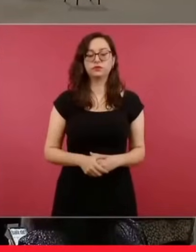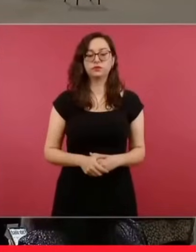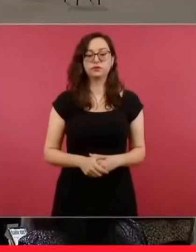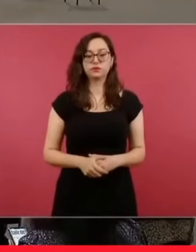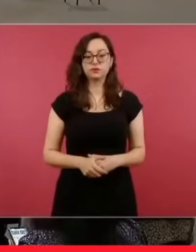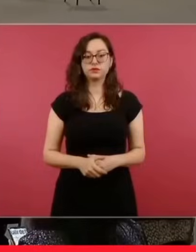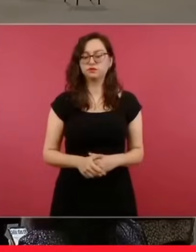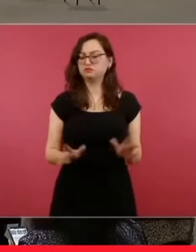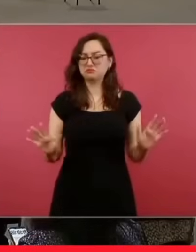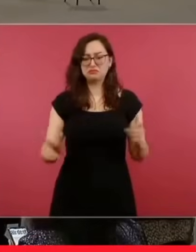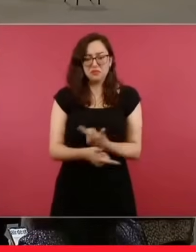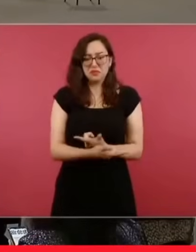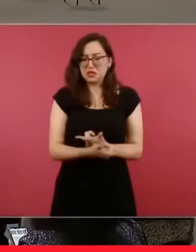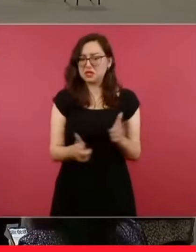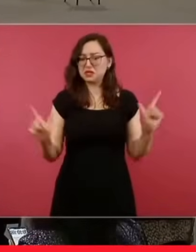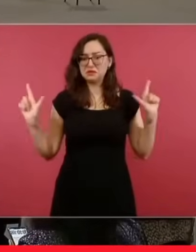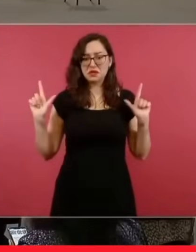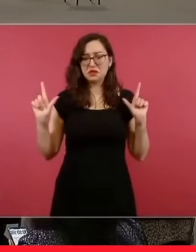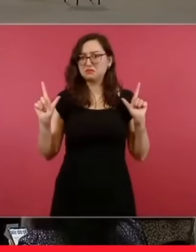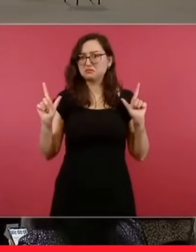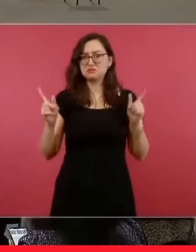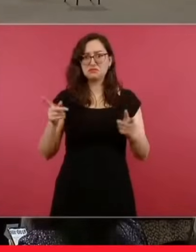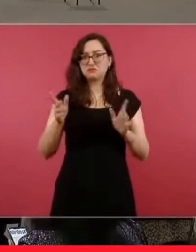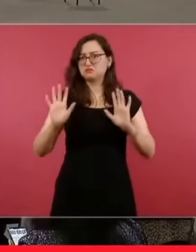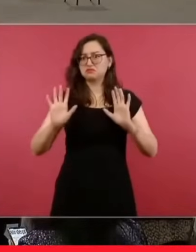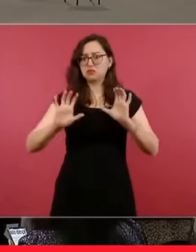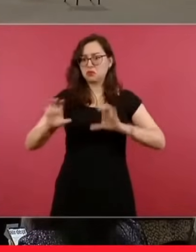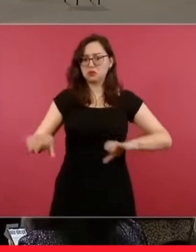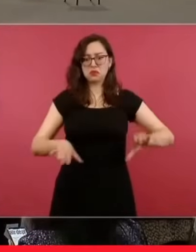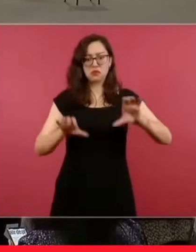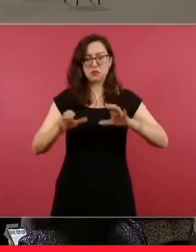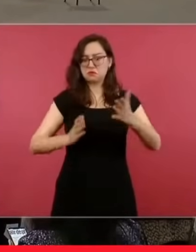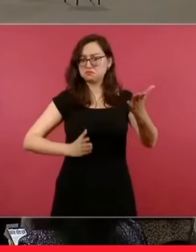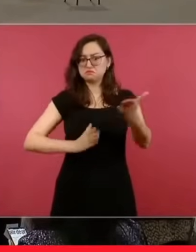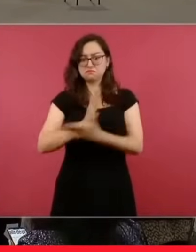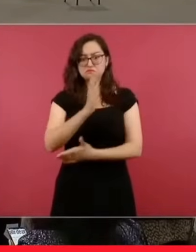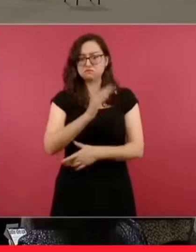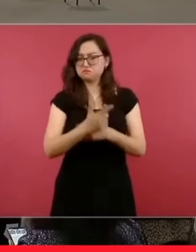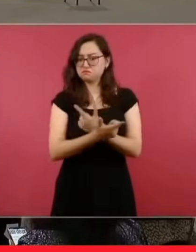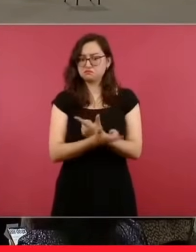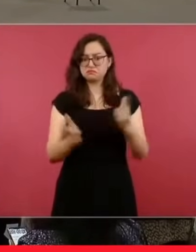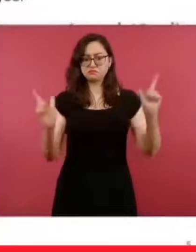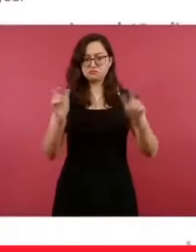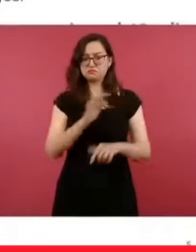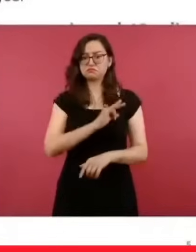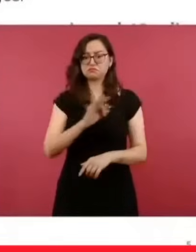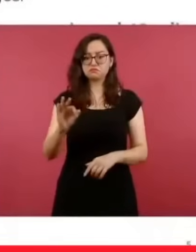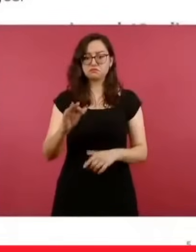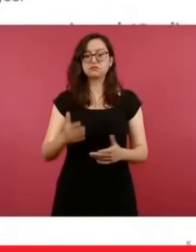Puede entrar cualquiera, no se requiere nada. La que sigue.